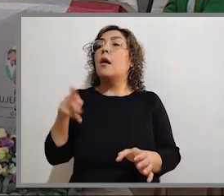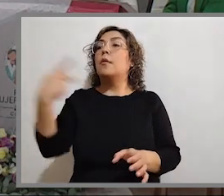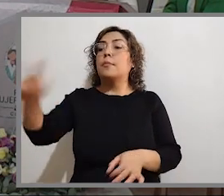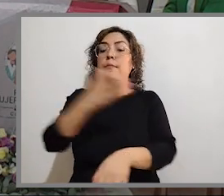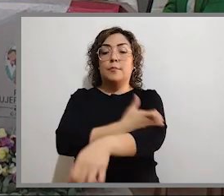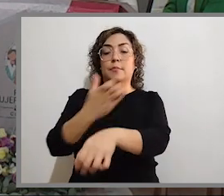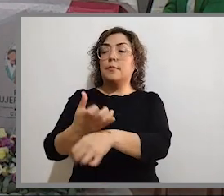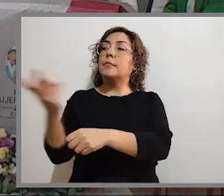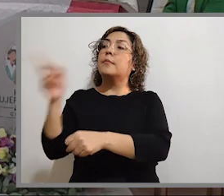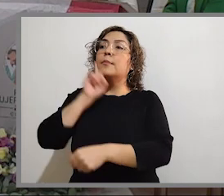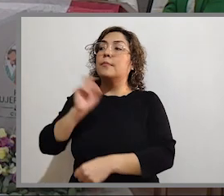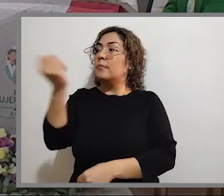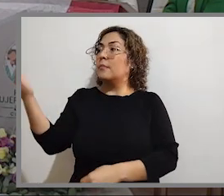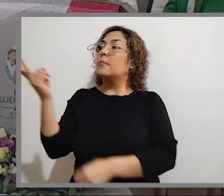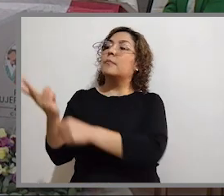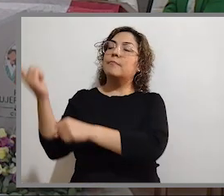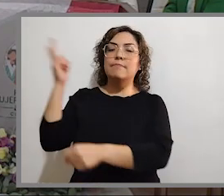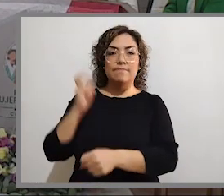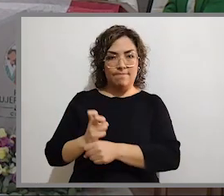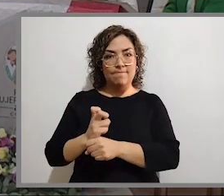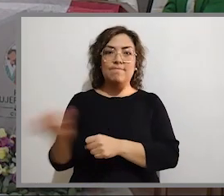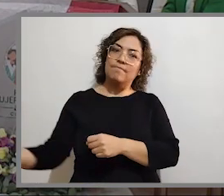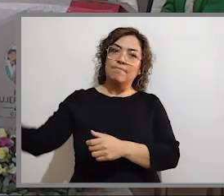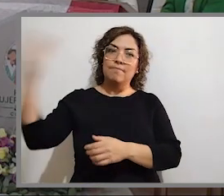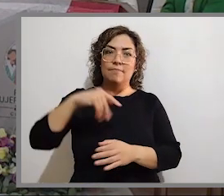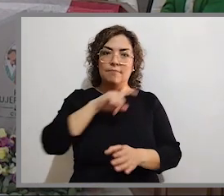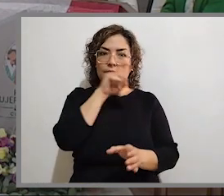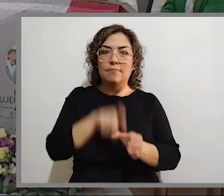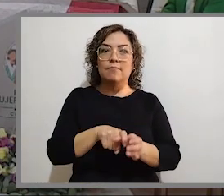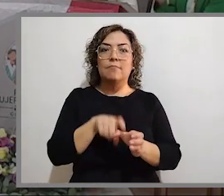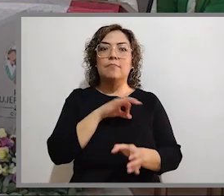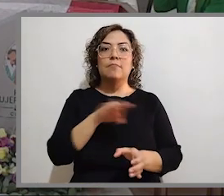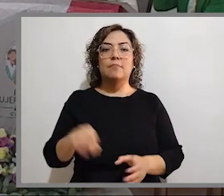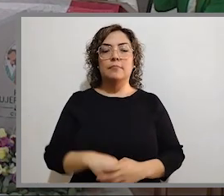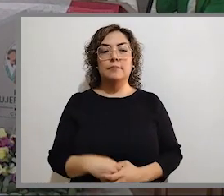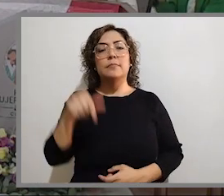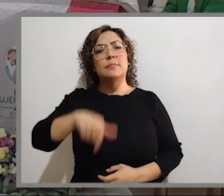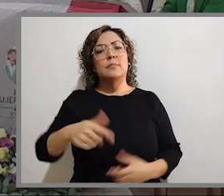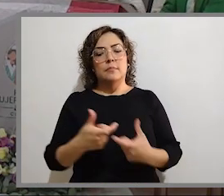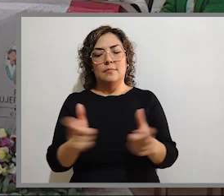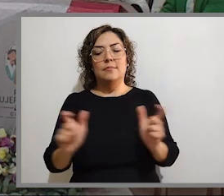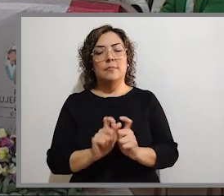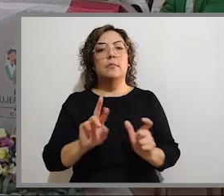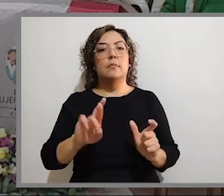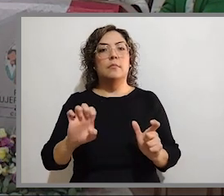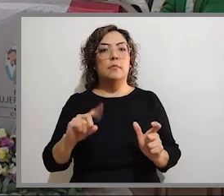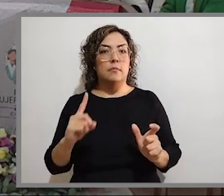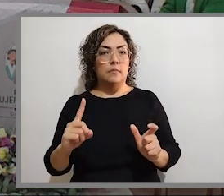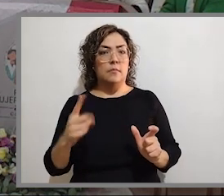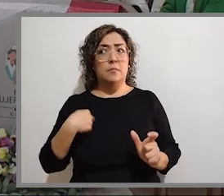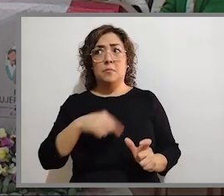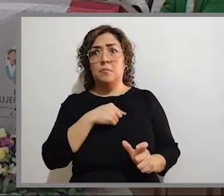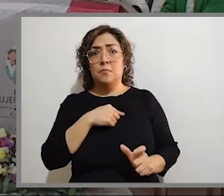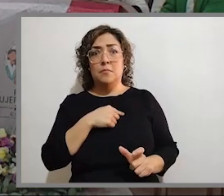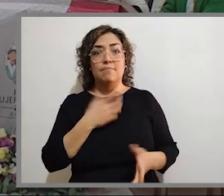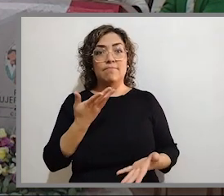que que corran la voz. El chiste de esta red es precisamente que aquí no importan los colores, no importan los partidos. Aquí lo